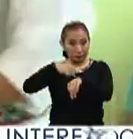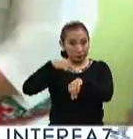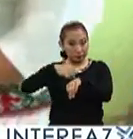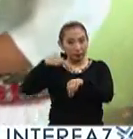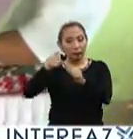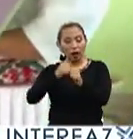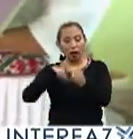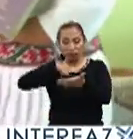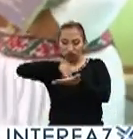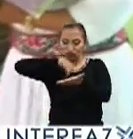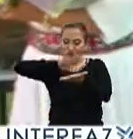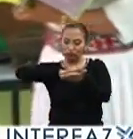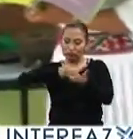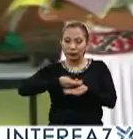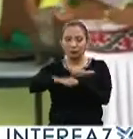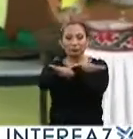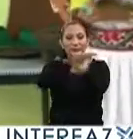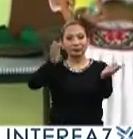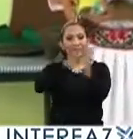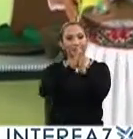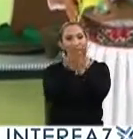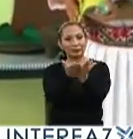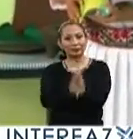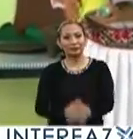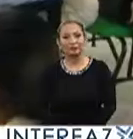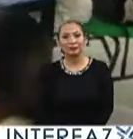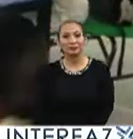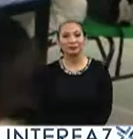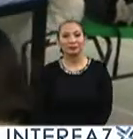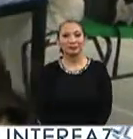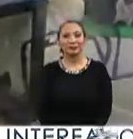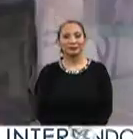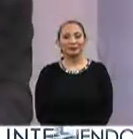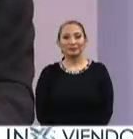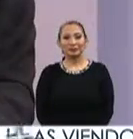forma con la impresión y entrega de los libros.